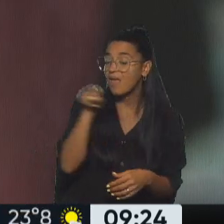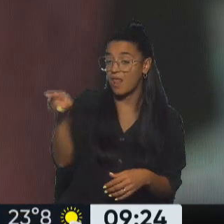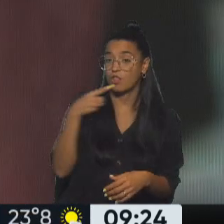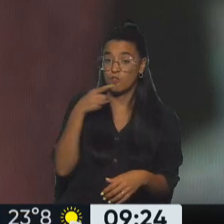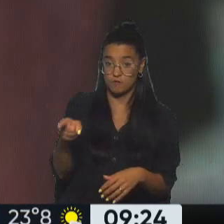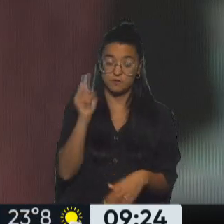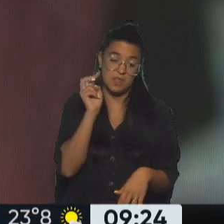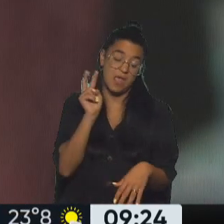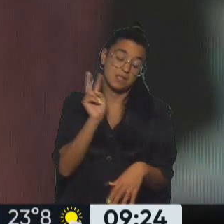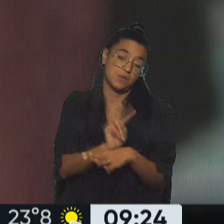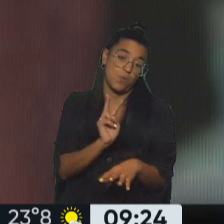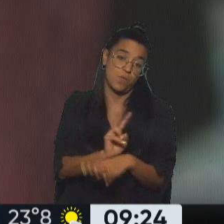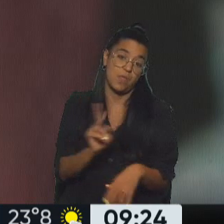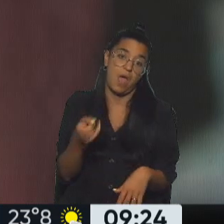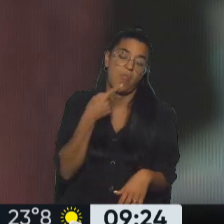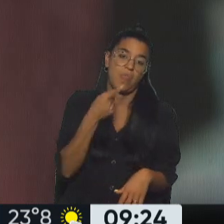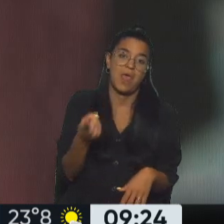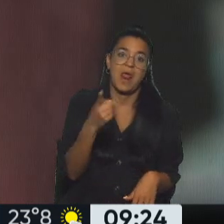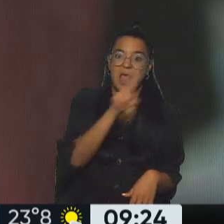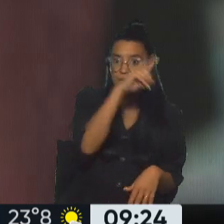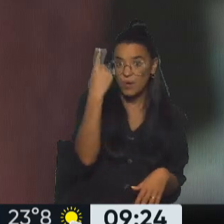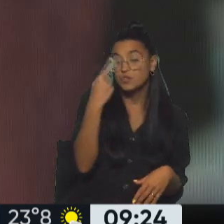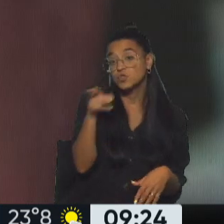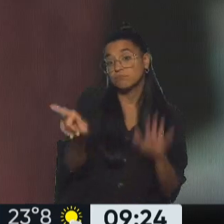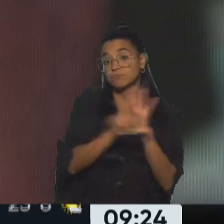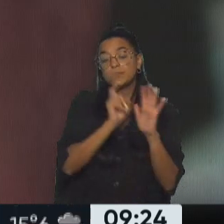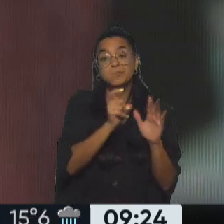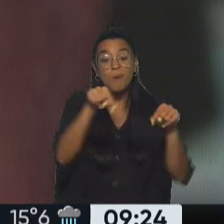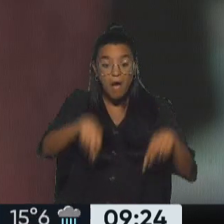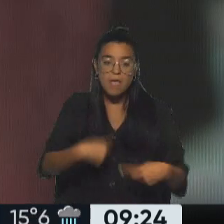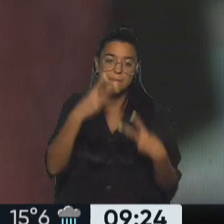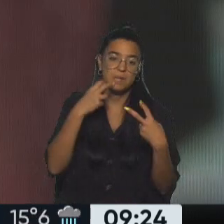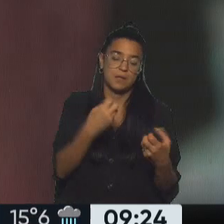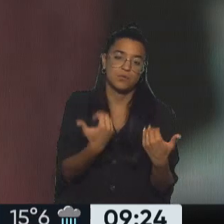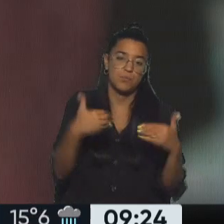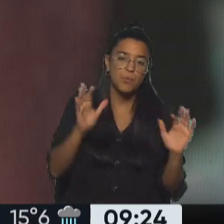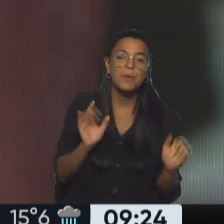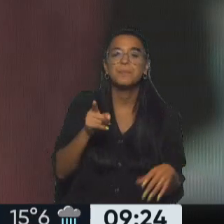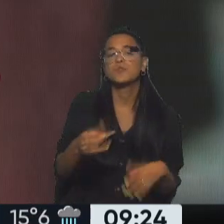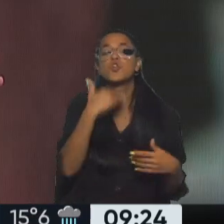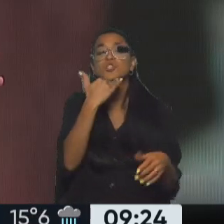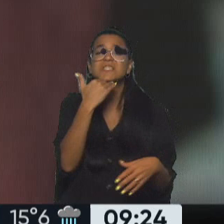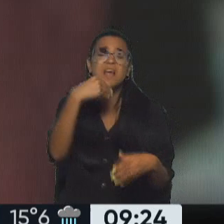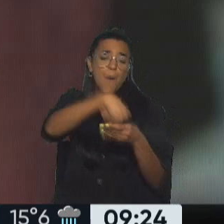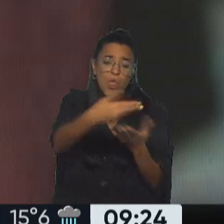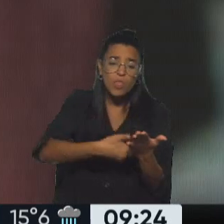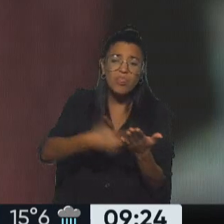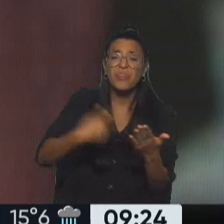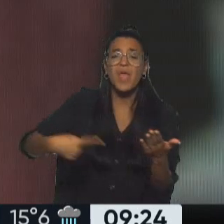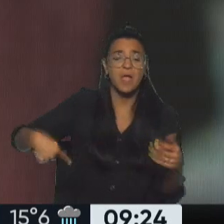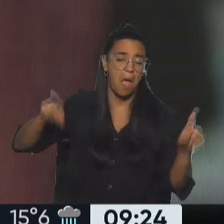eso es algo ilegal en Estados Unidos puede enfrentar una investigación no se el contenido de los documentos